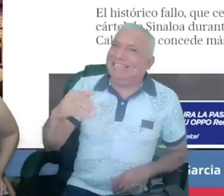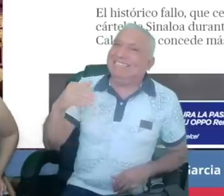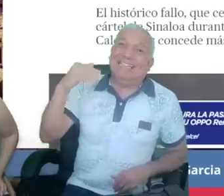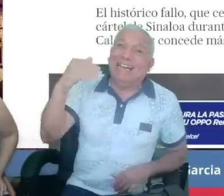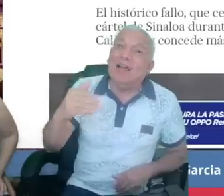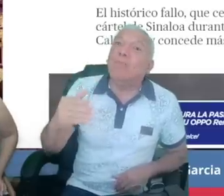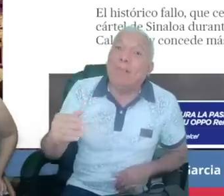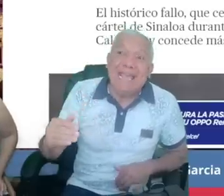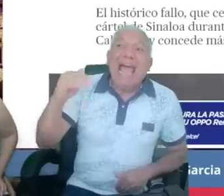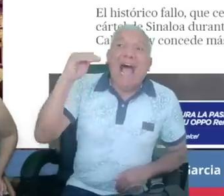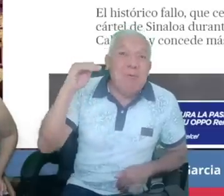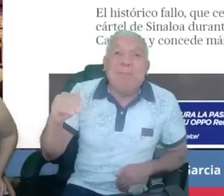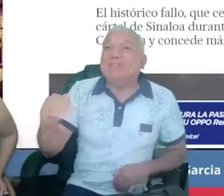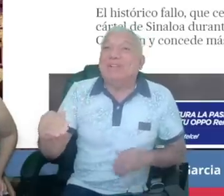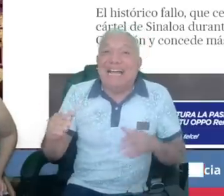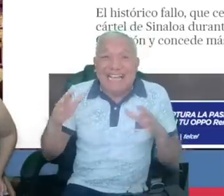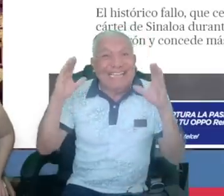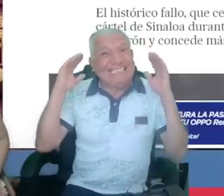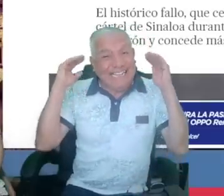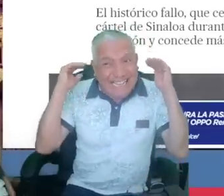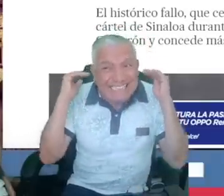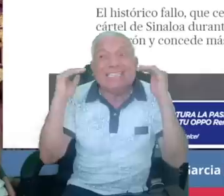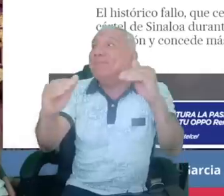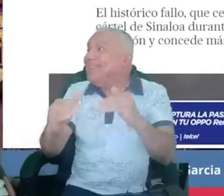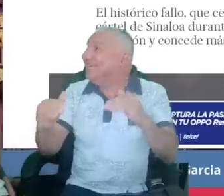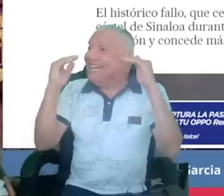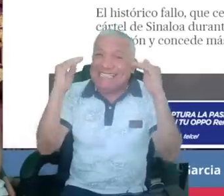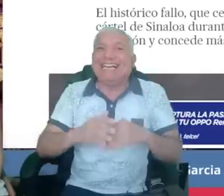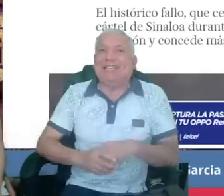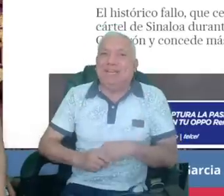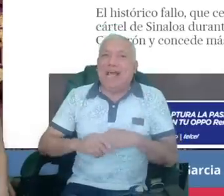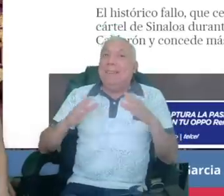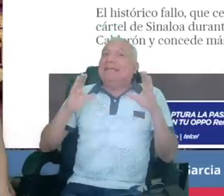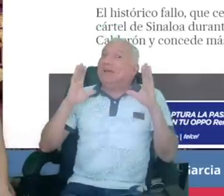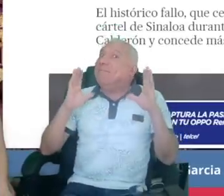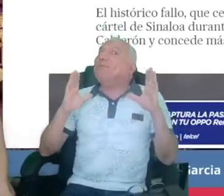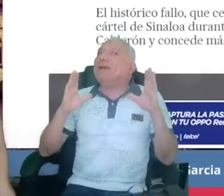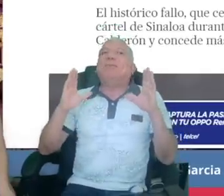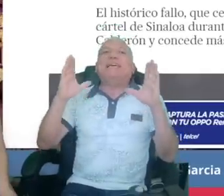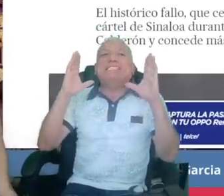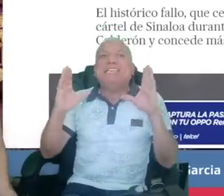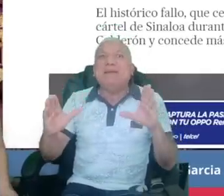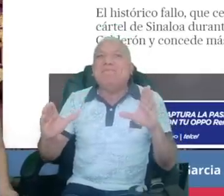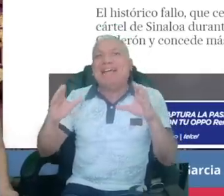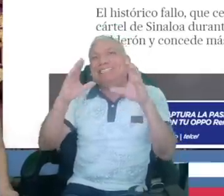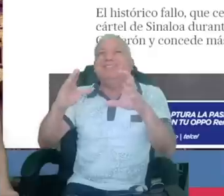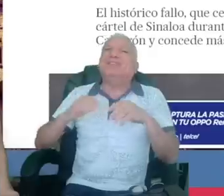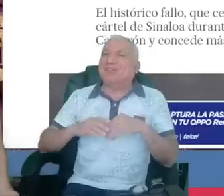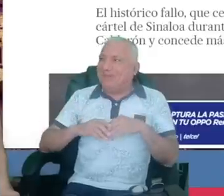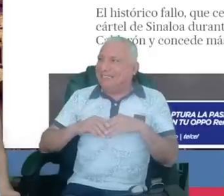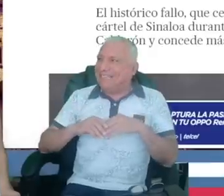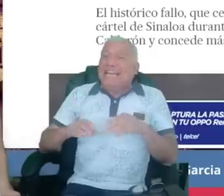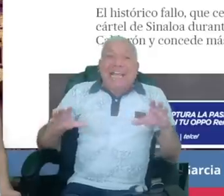o que se que se declara culpable a un personaje de ese tamaño de esa categoría saben por qué porque siempre han